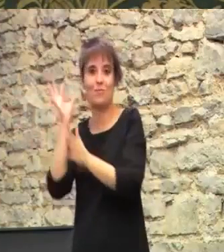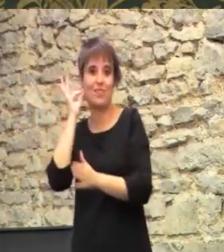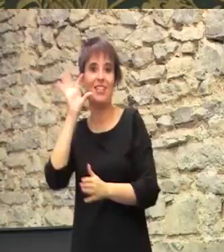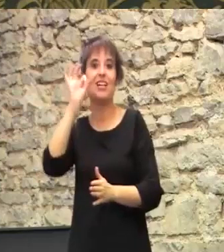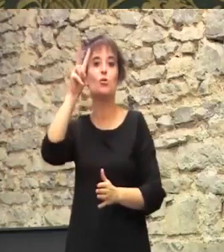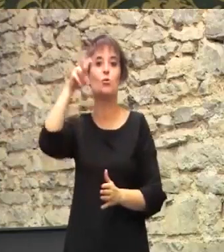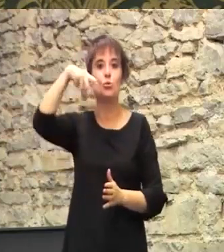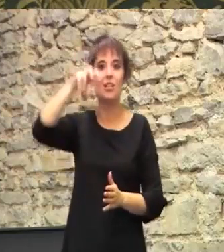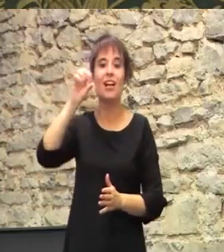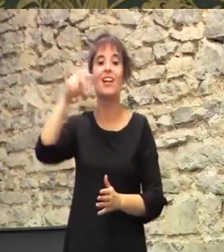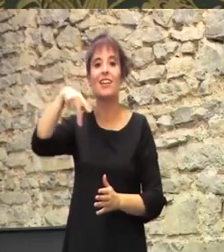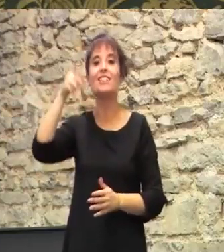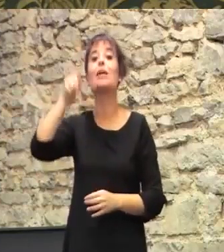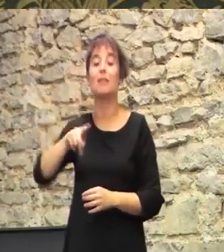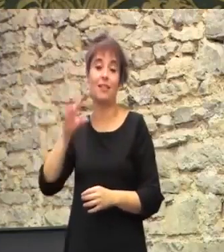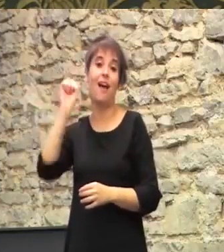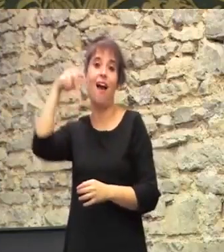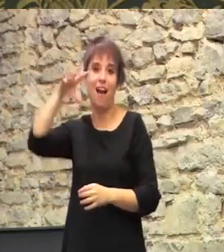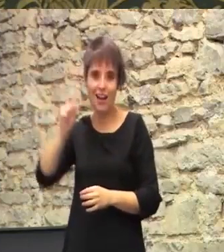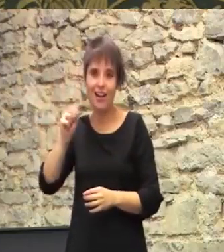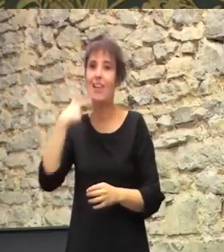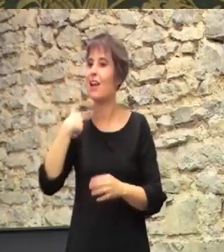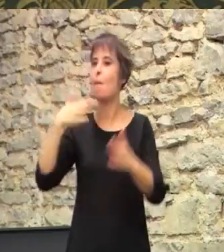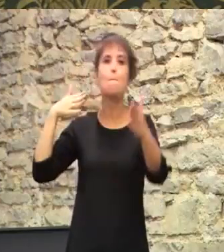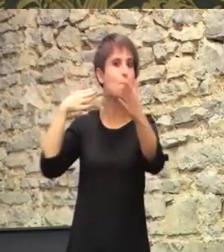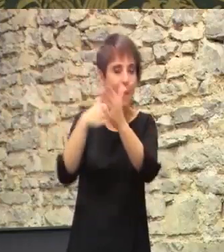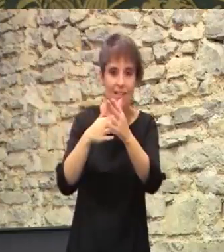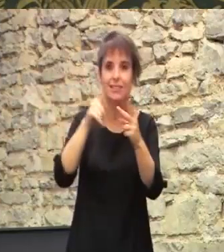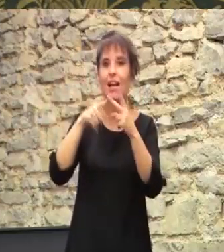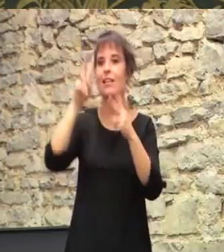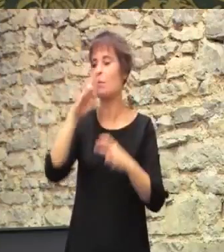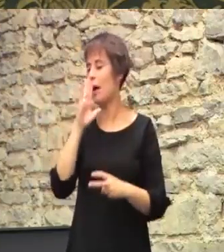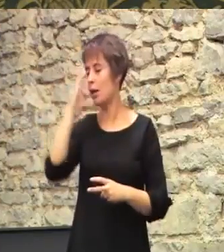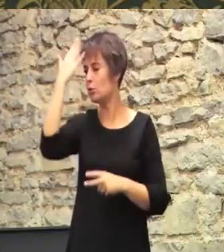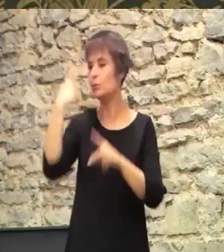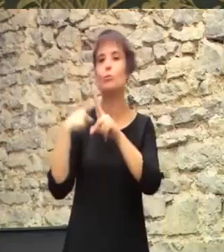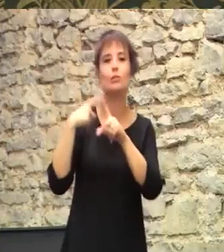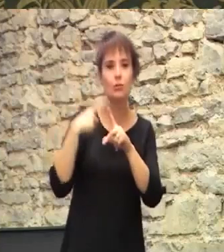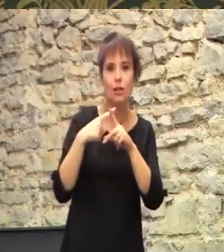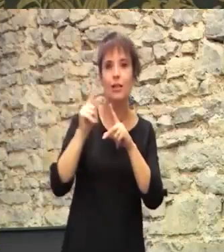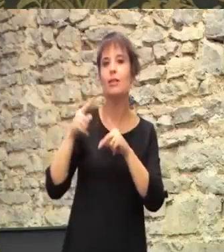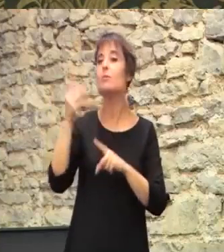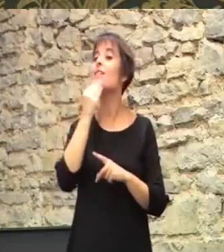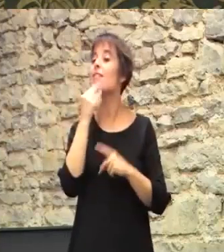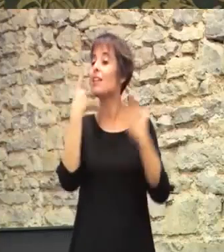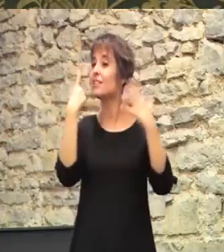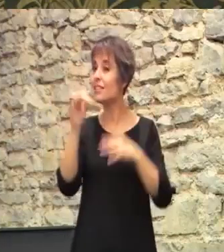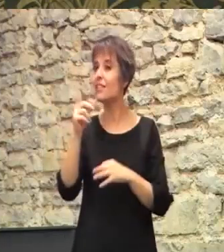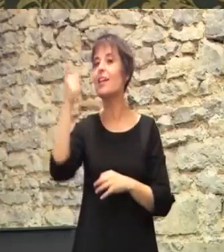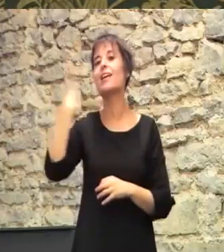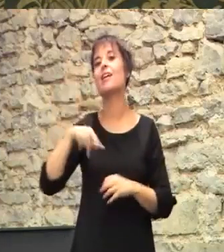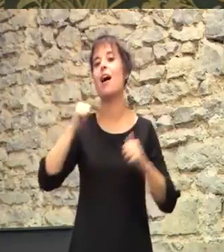anna freixas decir basta erotismo mujeres y sexualidad después de los 60 y aventuras en la edad de la